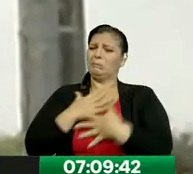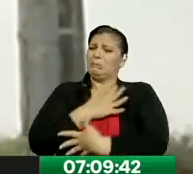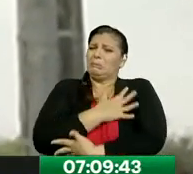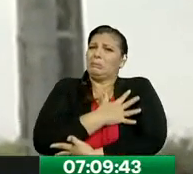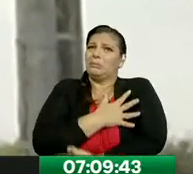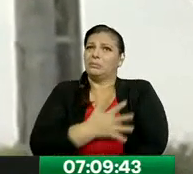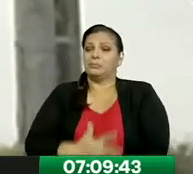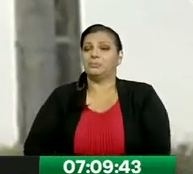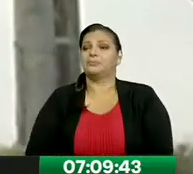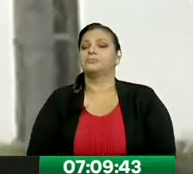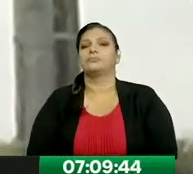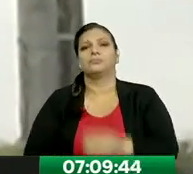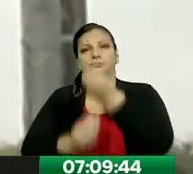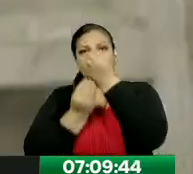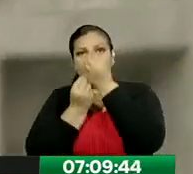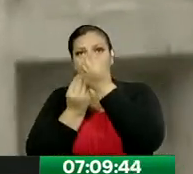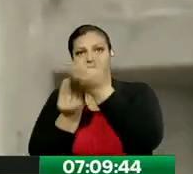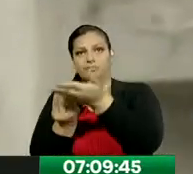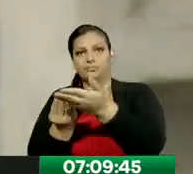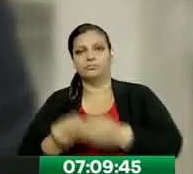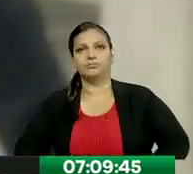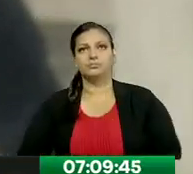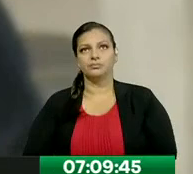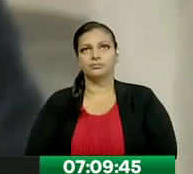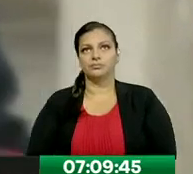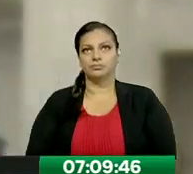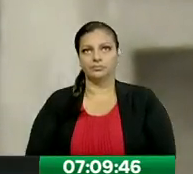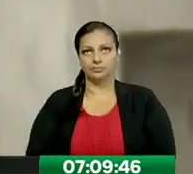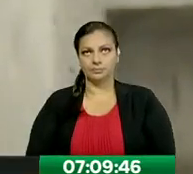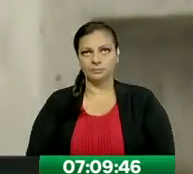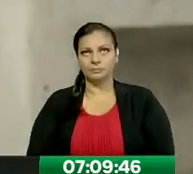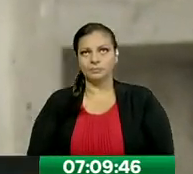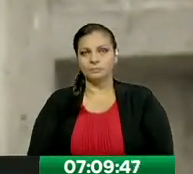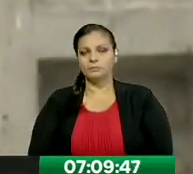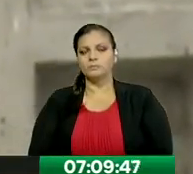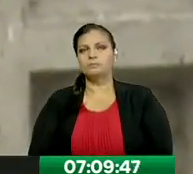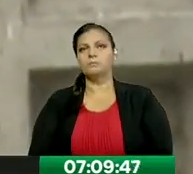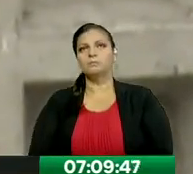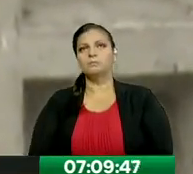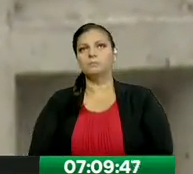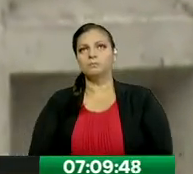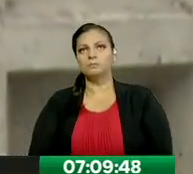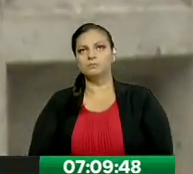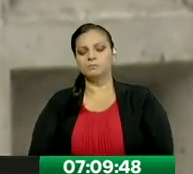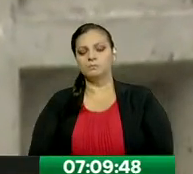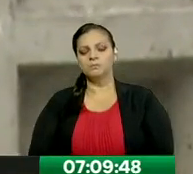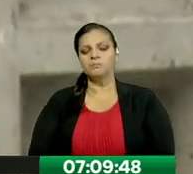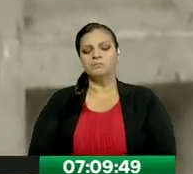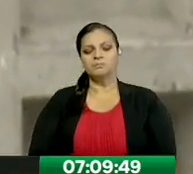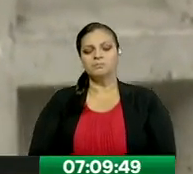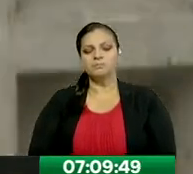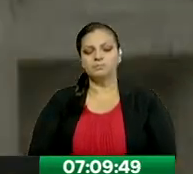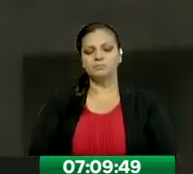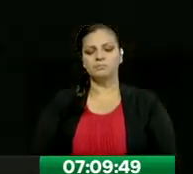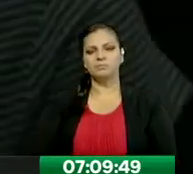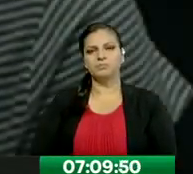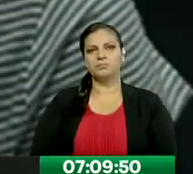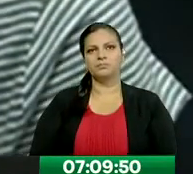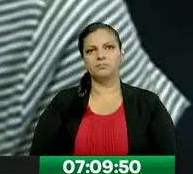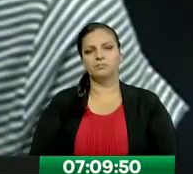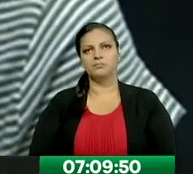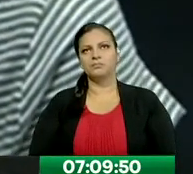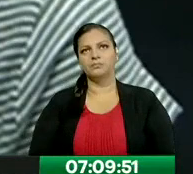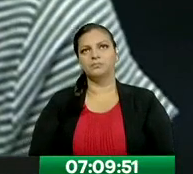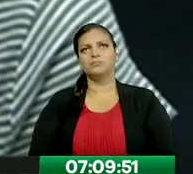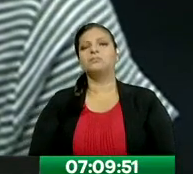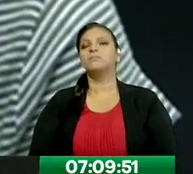robo, que dos personas la han ejecutado contra esta señorita y han aprovechado para abusar de su